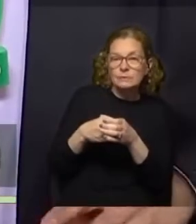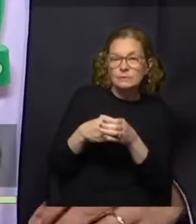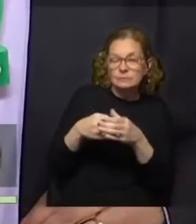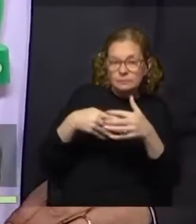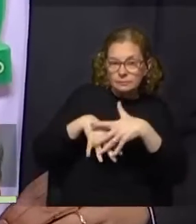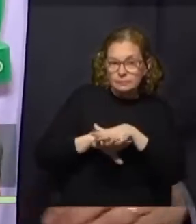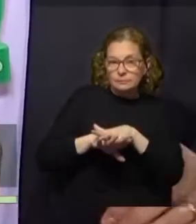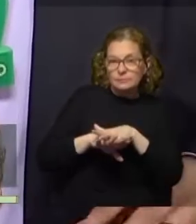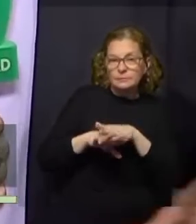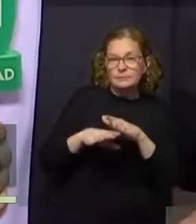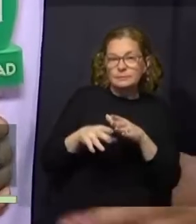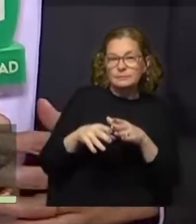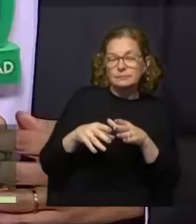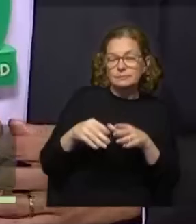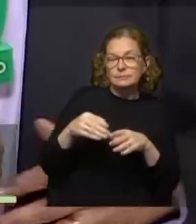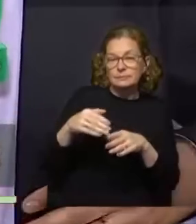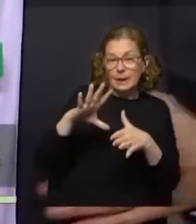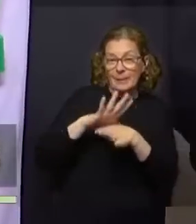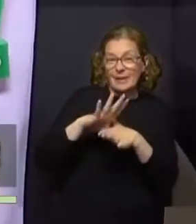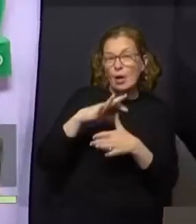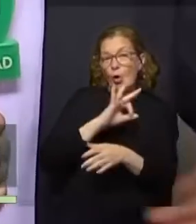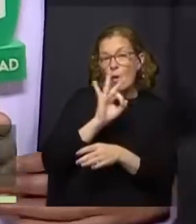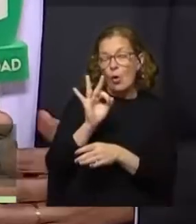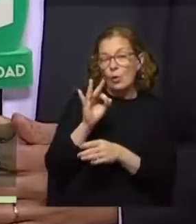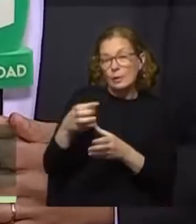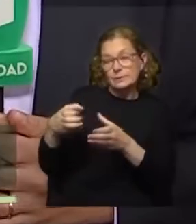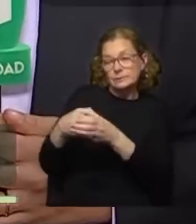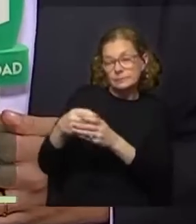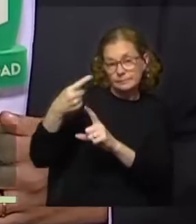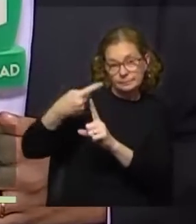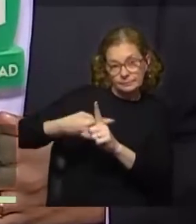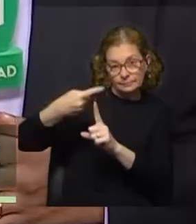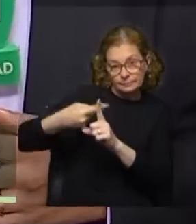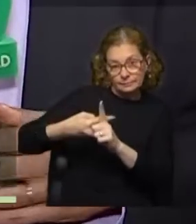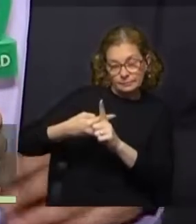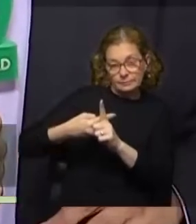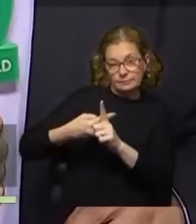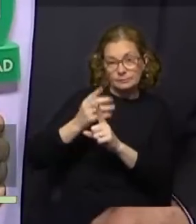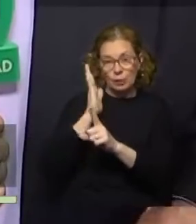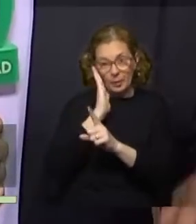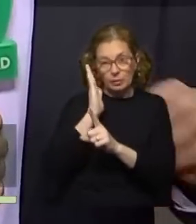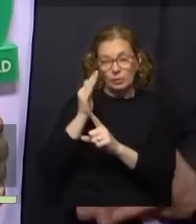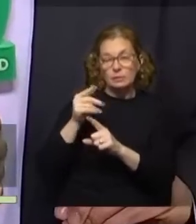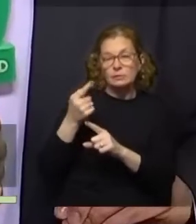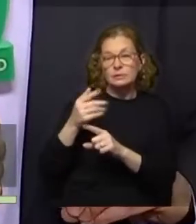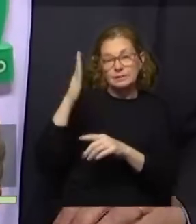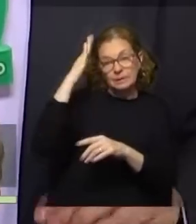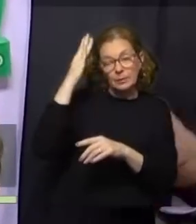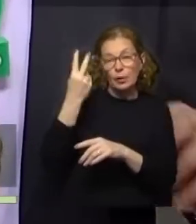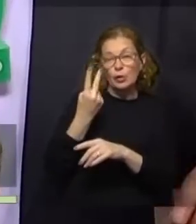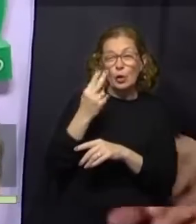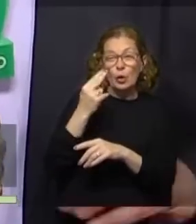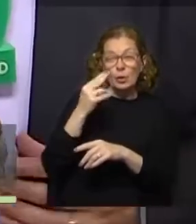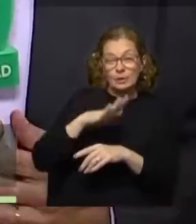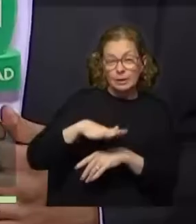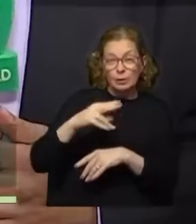integrantes este que reciben prestaciones del mides o si arrendaba su habitación lo que sí sabemos que hay dos niños afectados